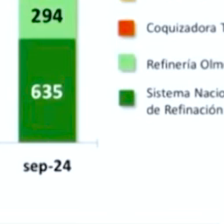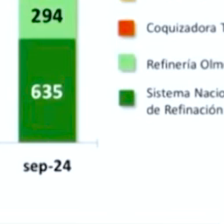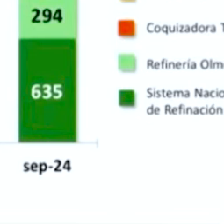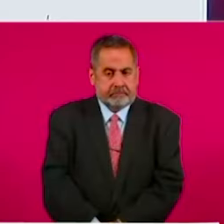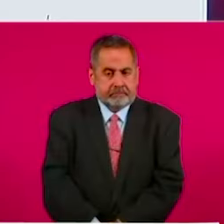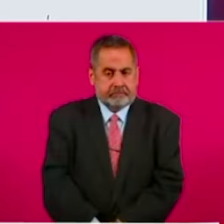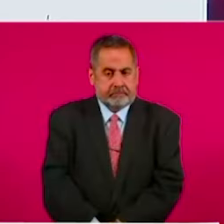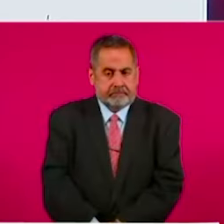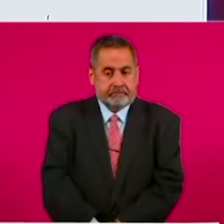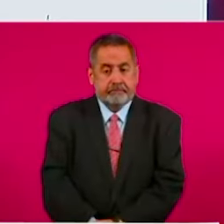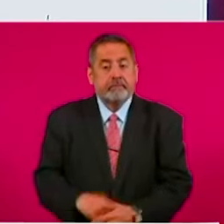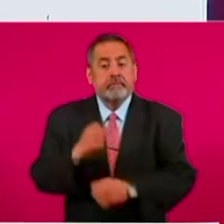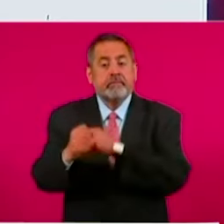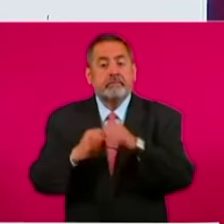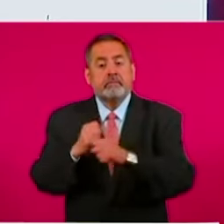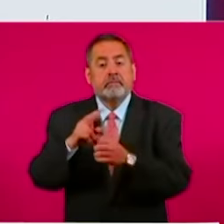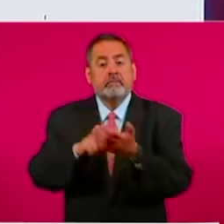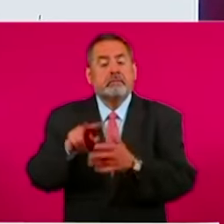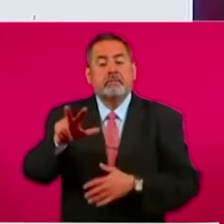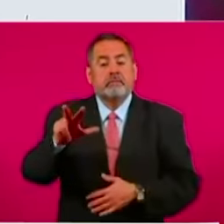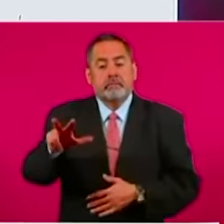barriles en el